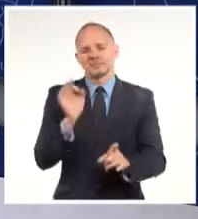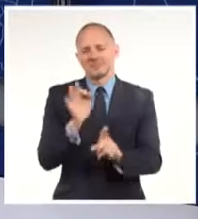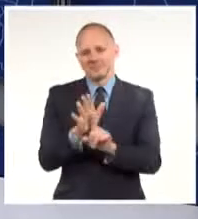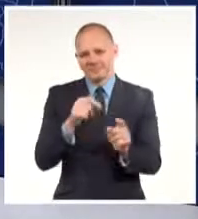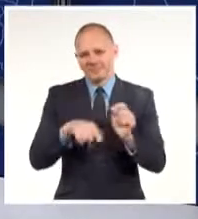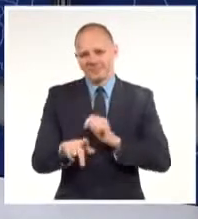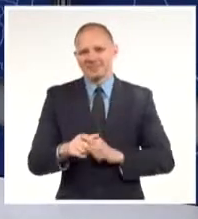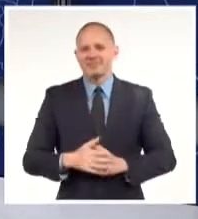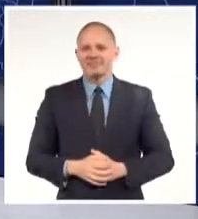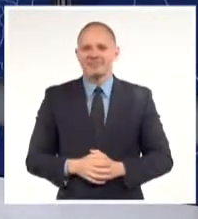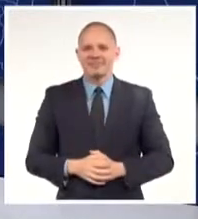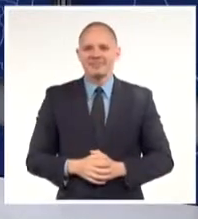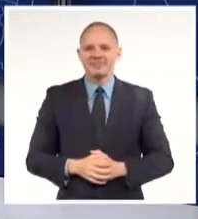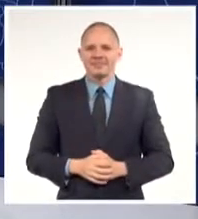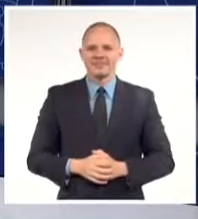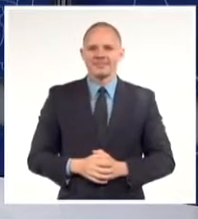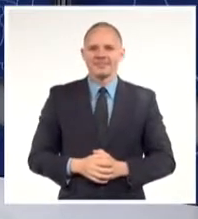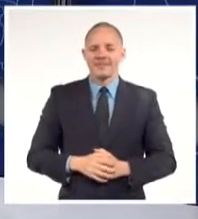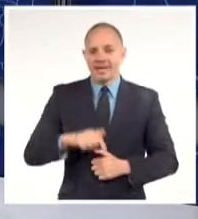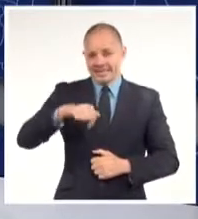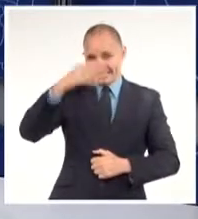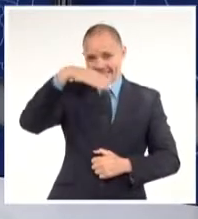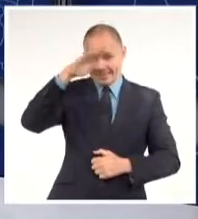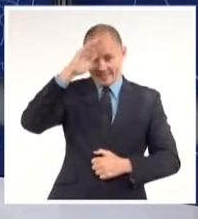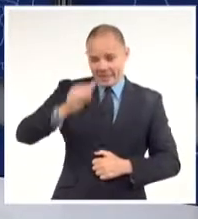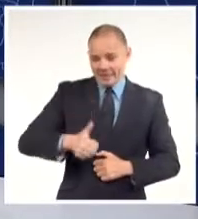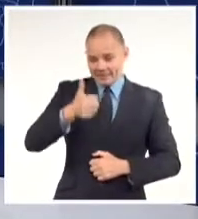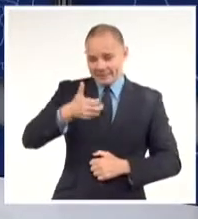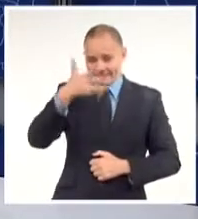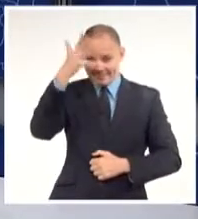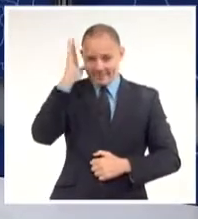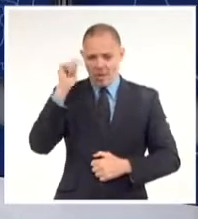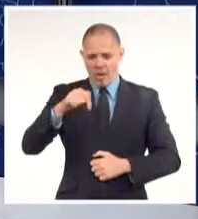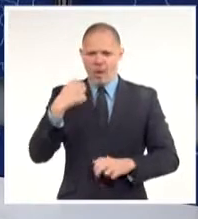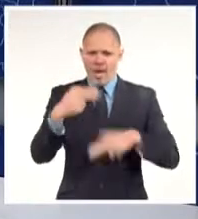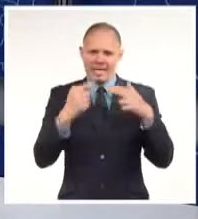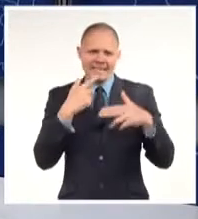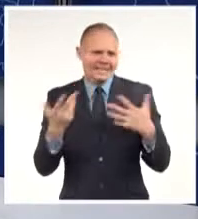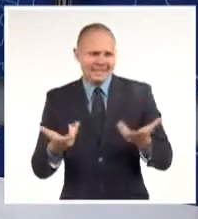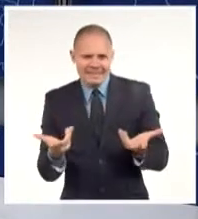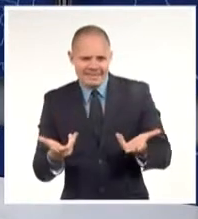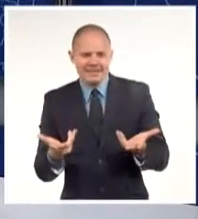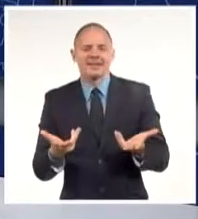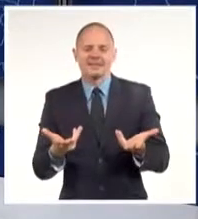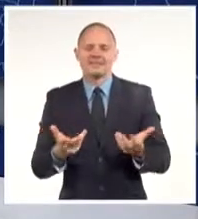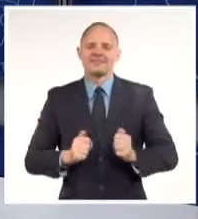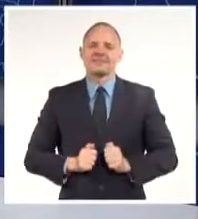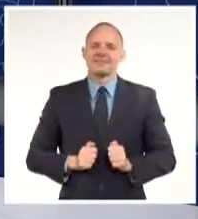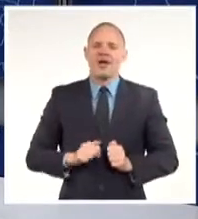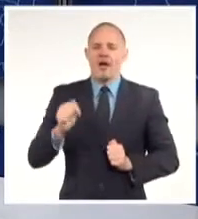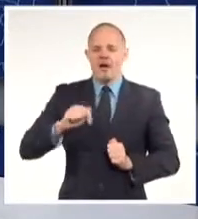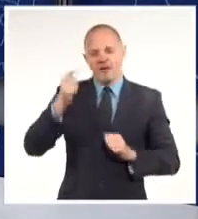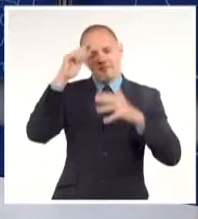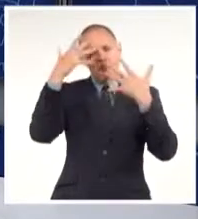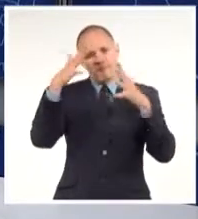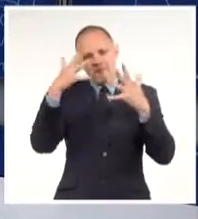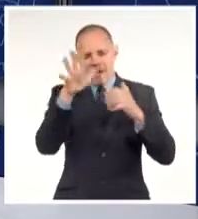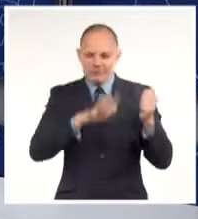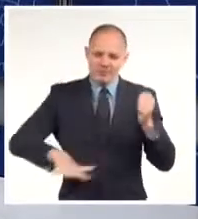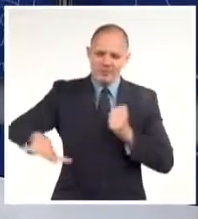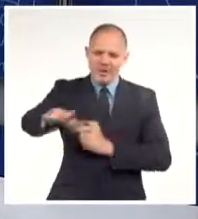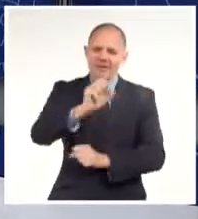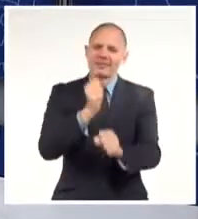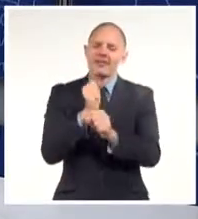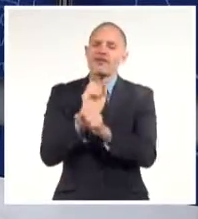El primer secretario del Comité Central del Partido y presidente de la República de Cuba, Miguel Díaz-Canel Bermúdez, felicitó hoy a los trabajadores